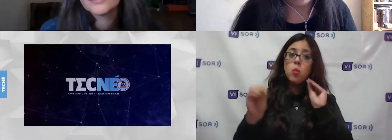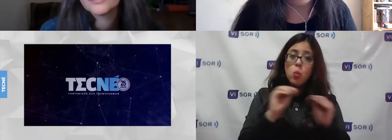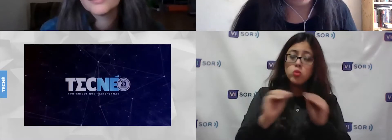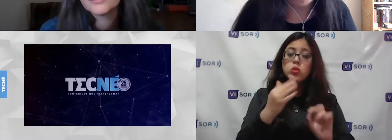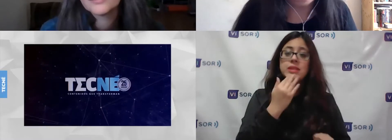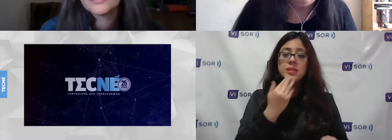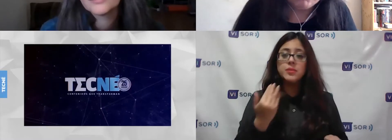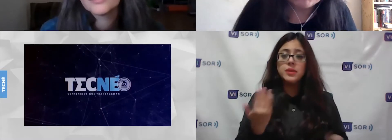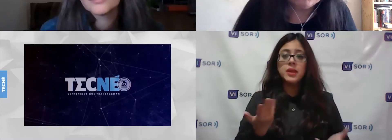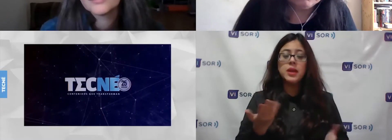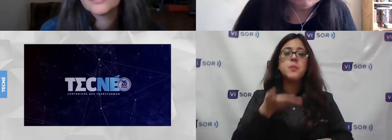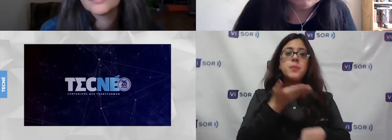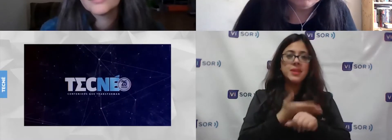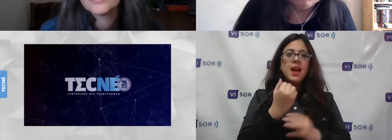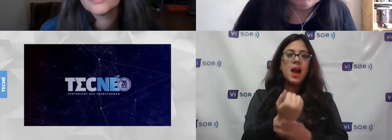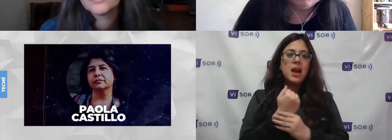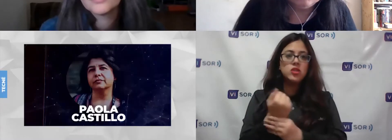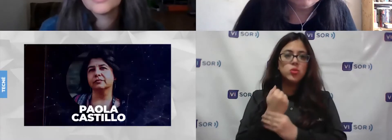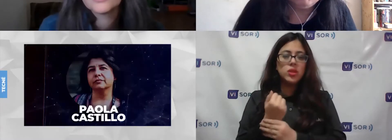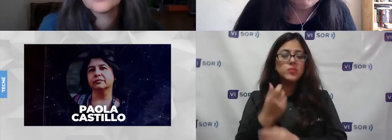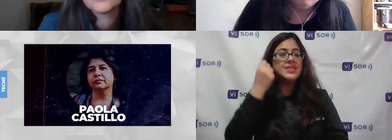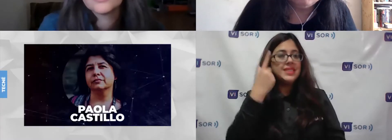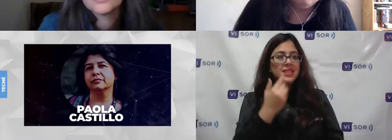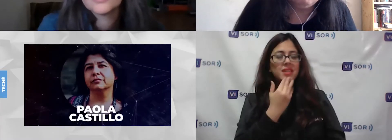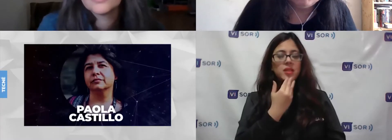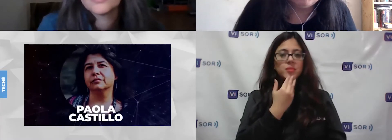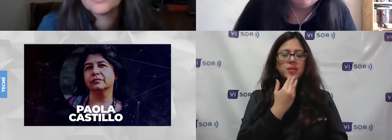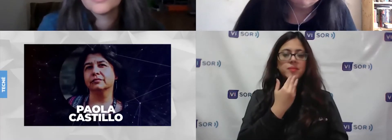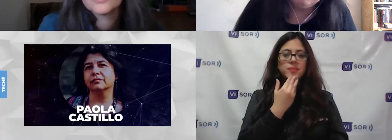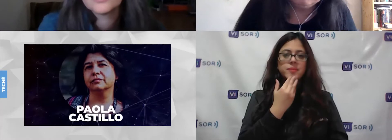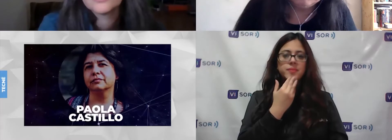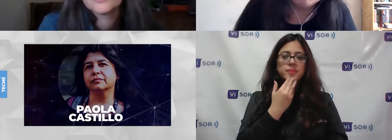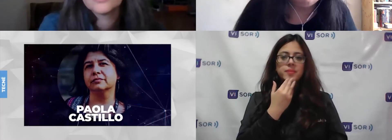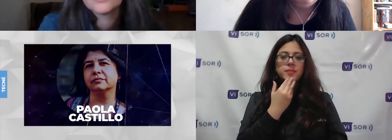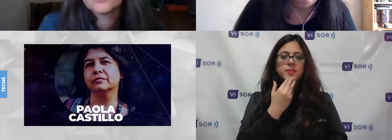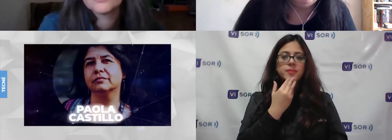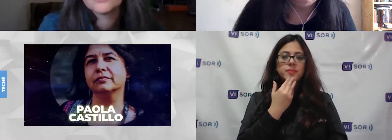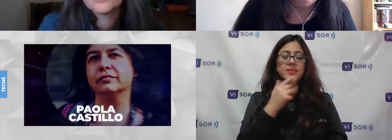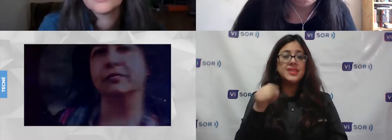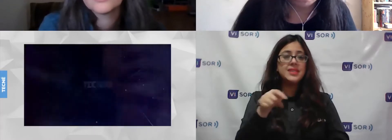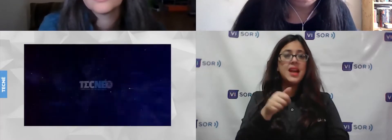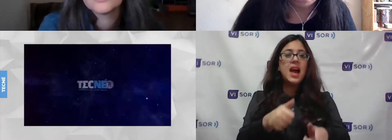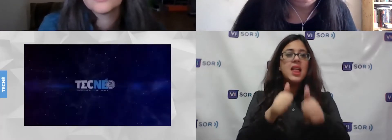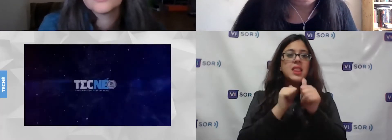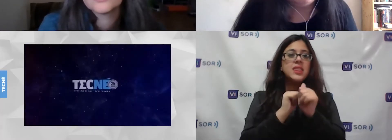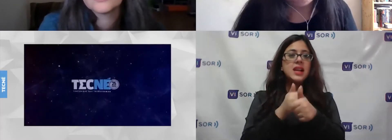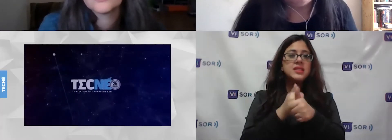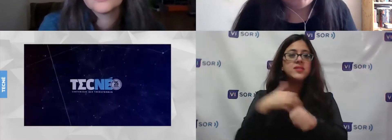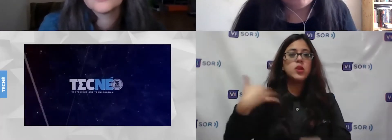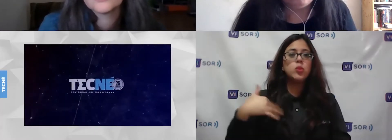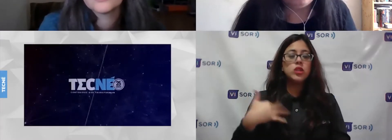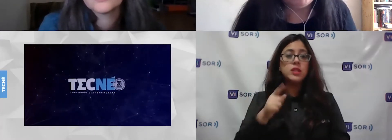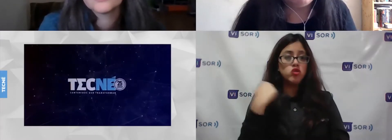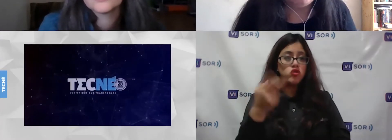pedir colaboración entender que un gran desafío y que necesitamos